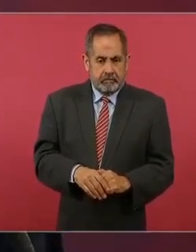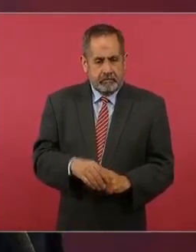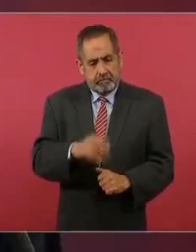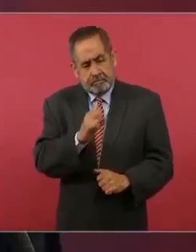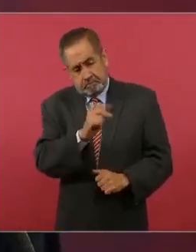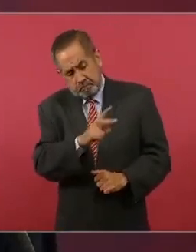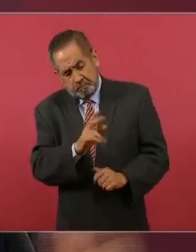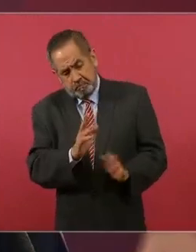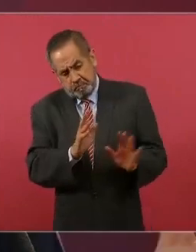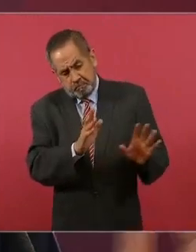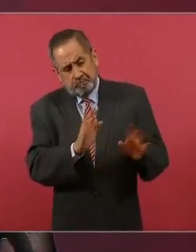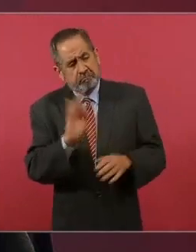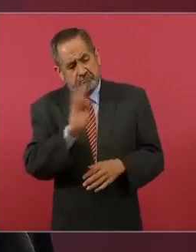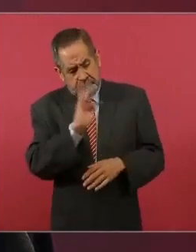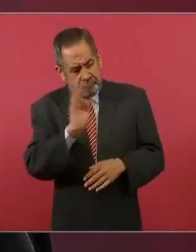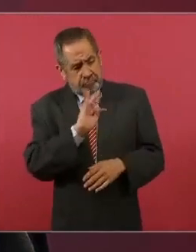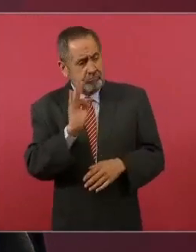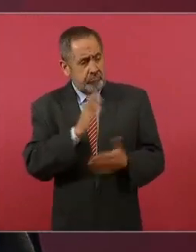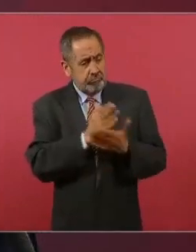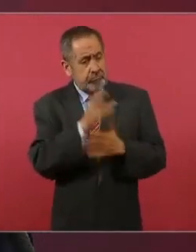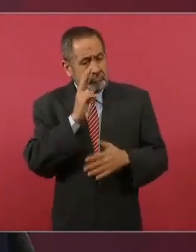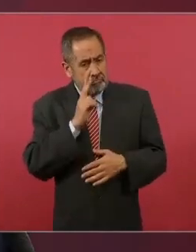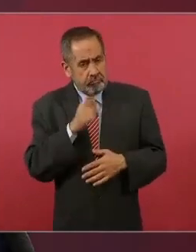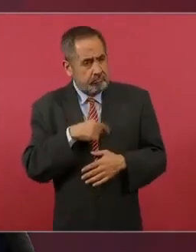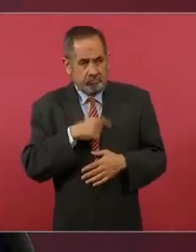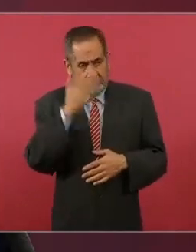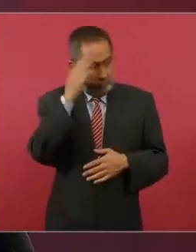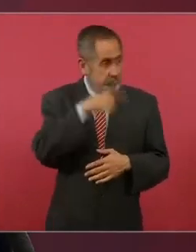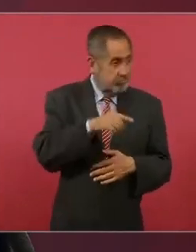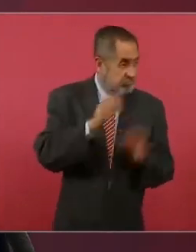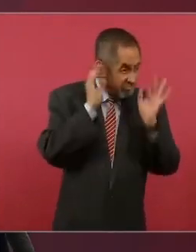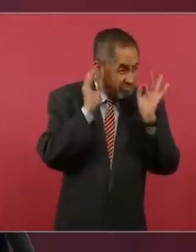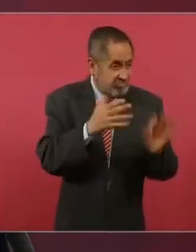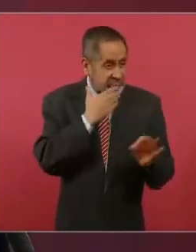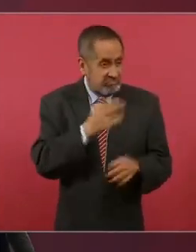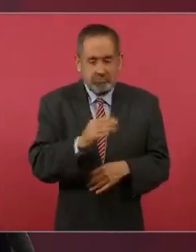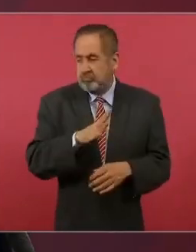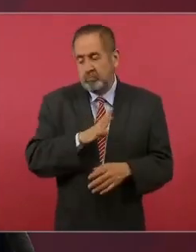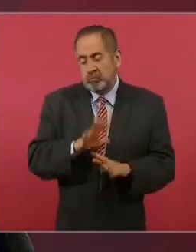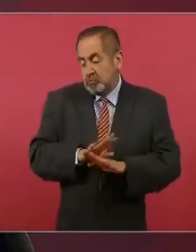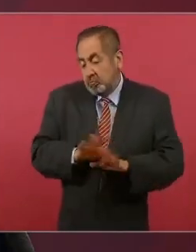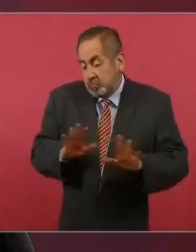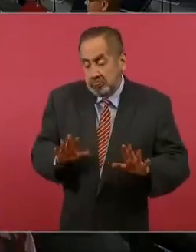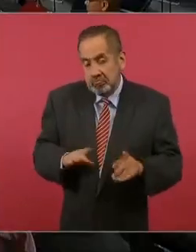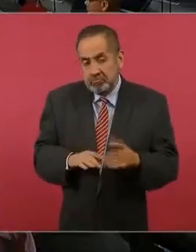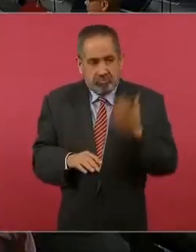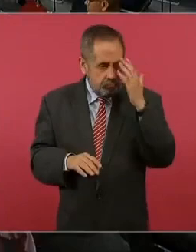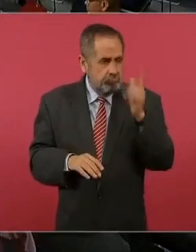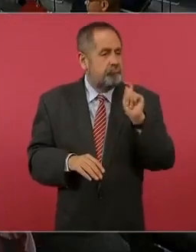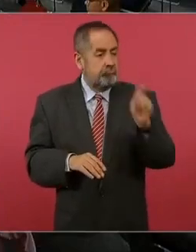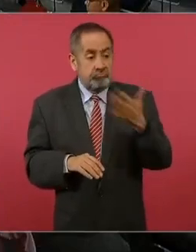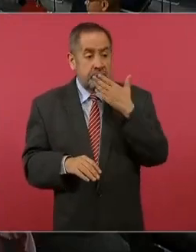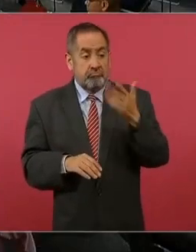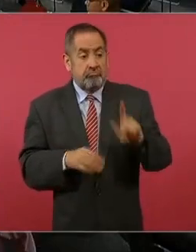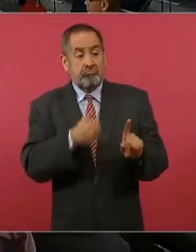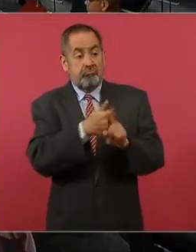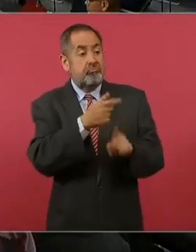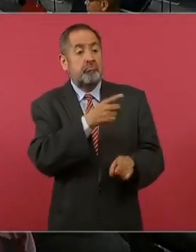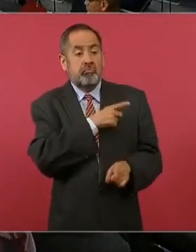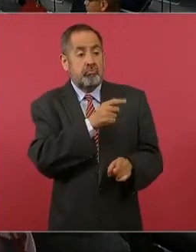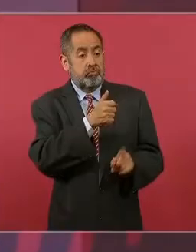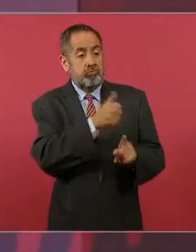sí, puede darse el caso. Hasta ahora no conozco ningún caso en donde en un